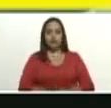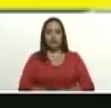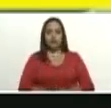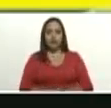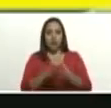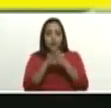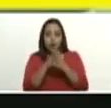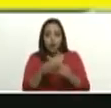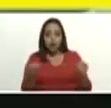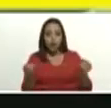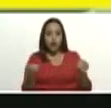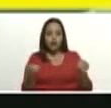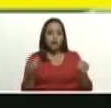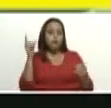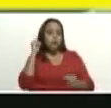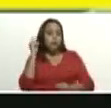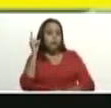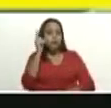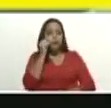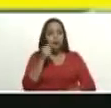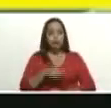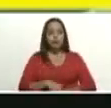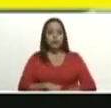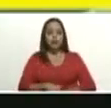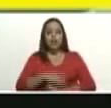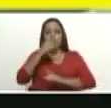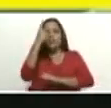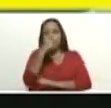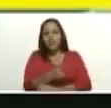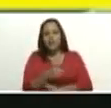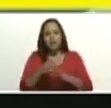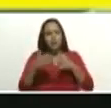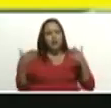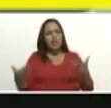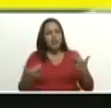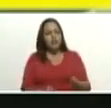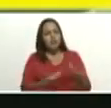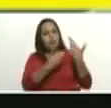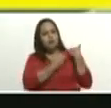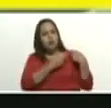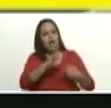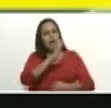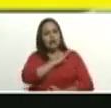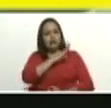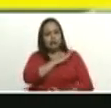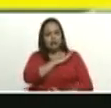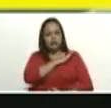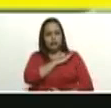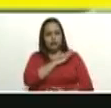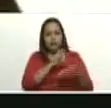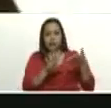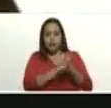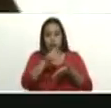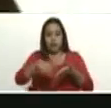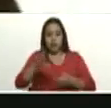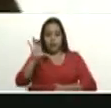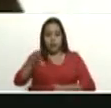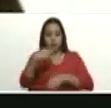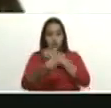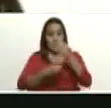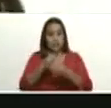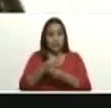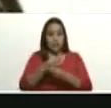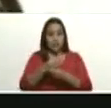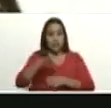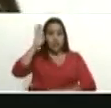todos y todas tenemos grandes responsabilidades de lo que este país va a hacer hacia